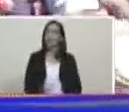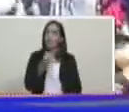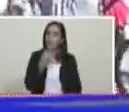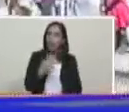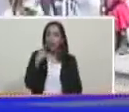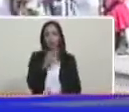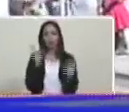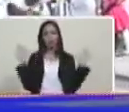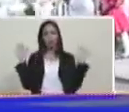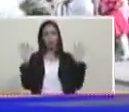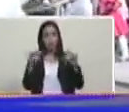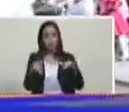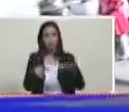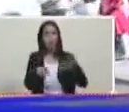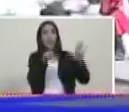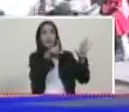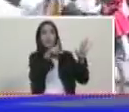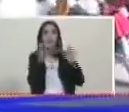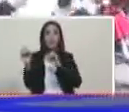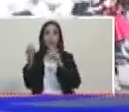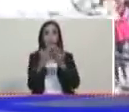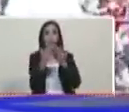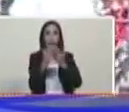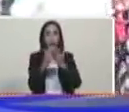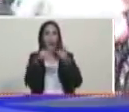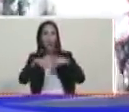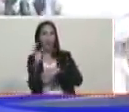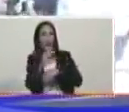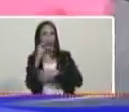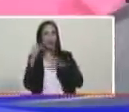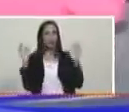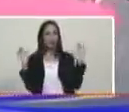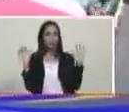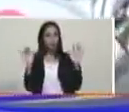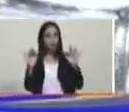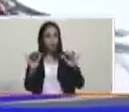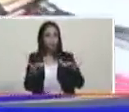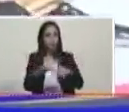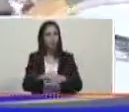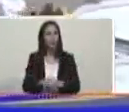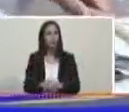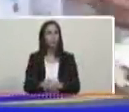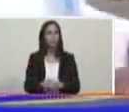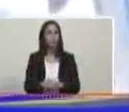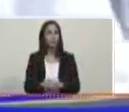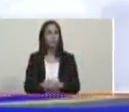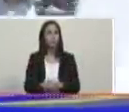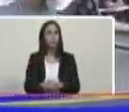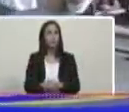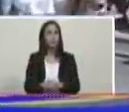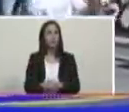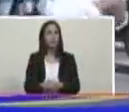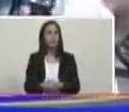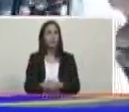de 600 escuelas de Caracas, arranca el Carnaval Caracas